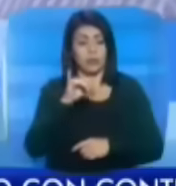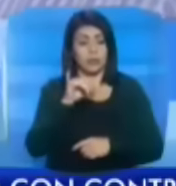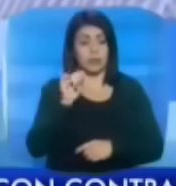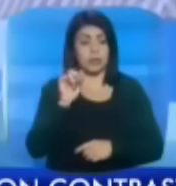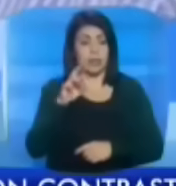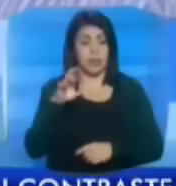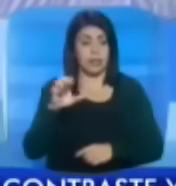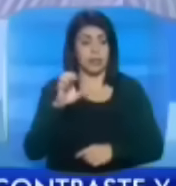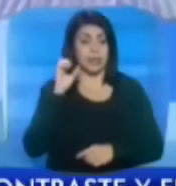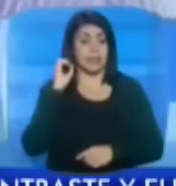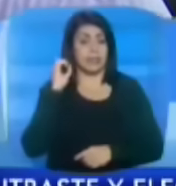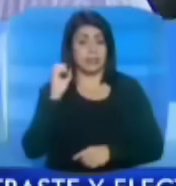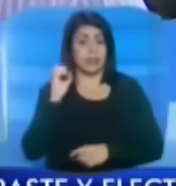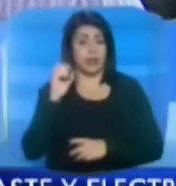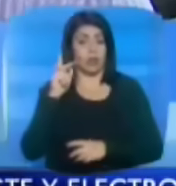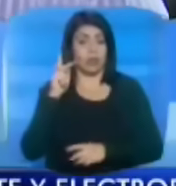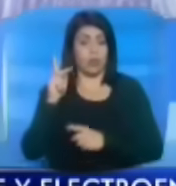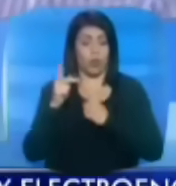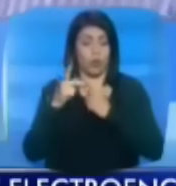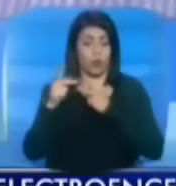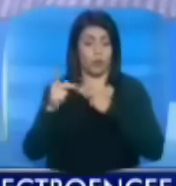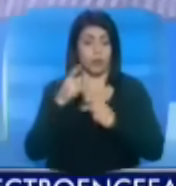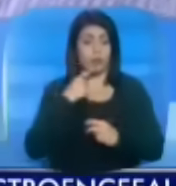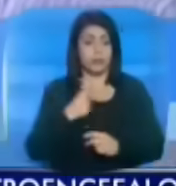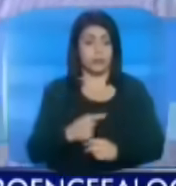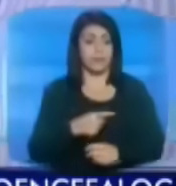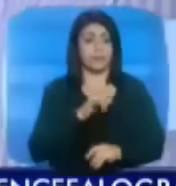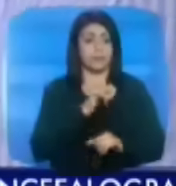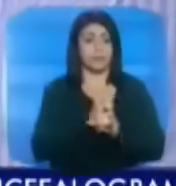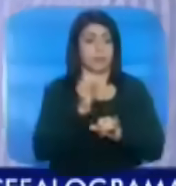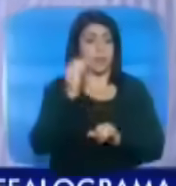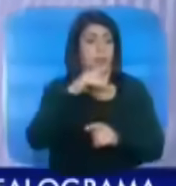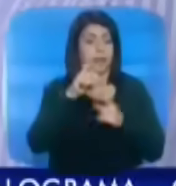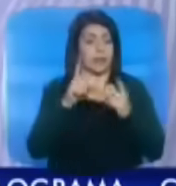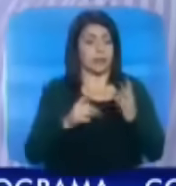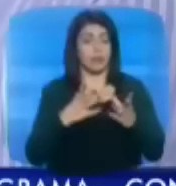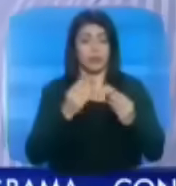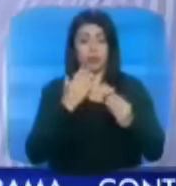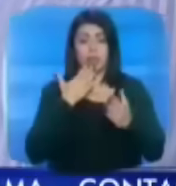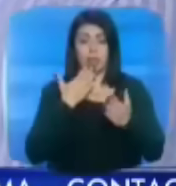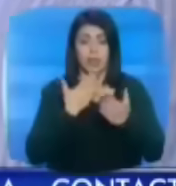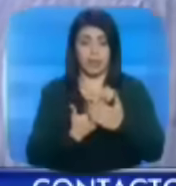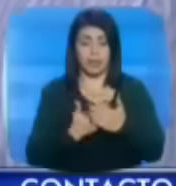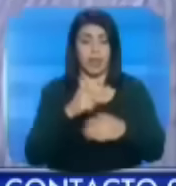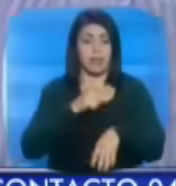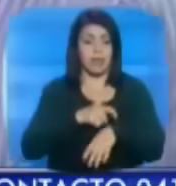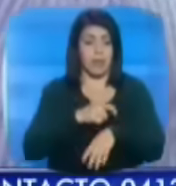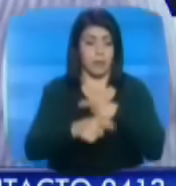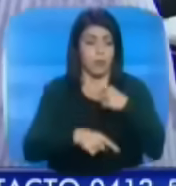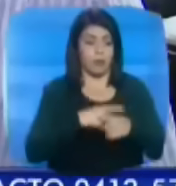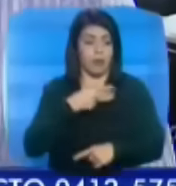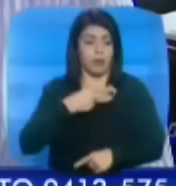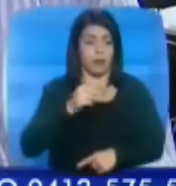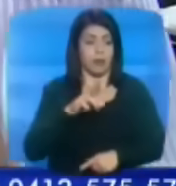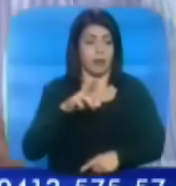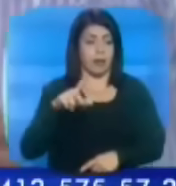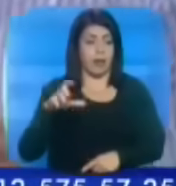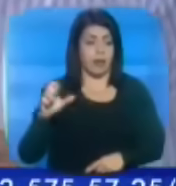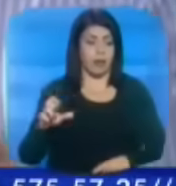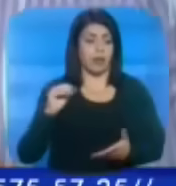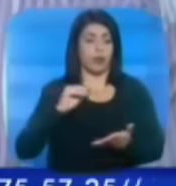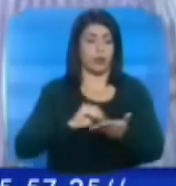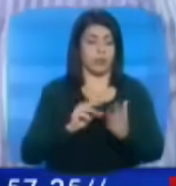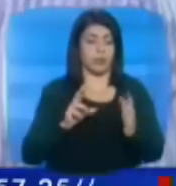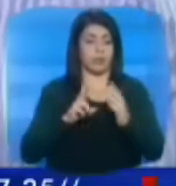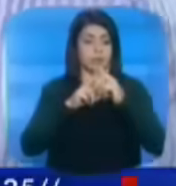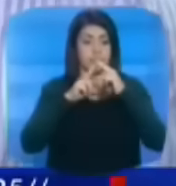0 kilómetros. Imagínense, ya lo saben, en la página web de Toyota Venezuela, más detalles. Señor Félix, muchísimas gracias por su tiempo. Yo soy Harley Monseguilemán, señores